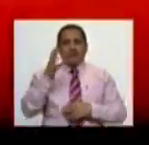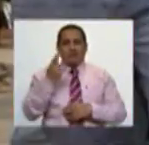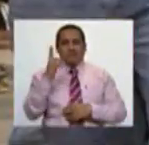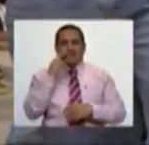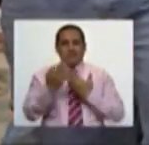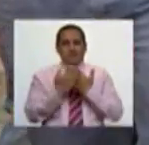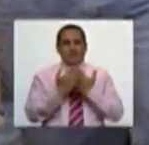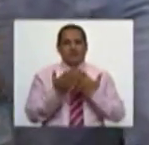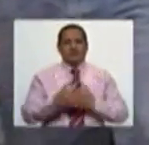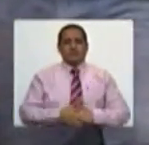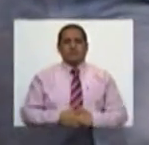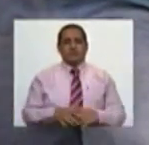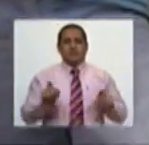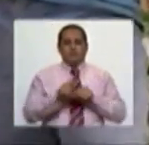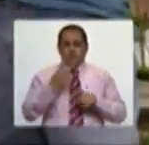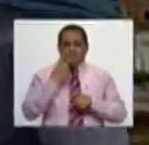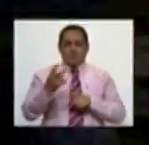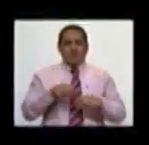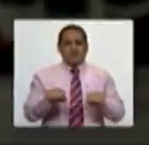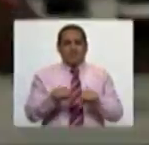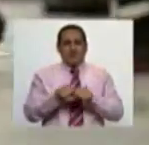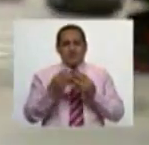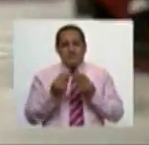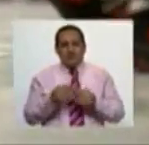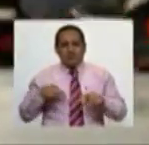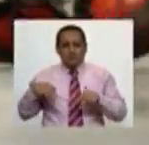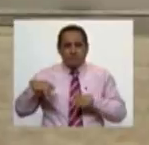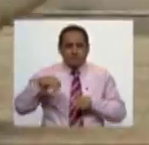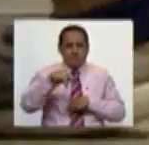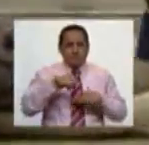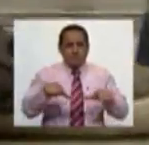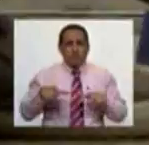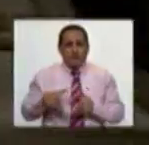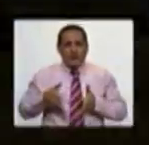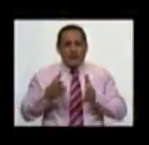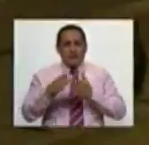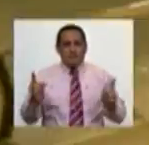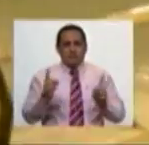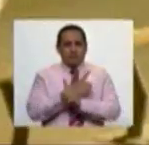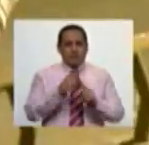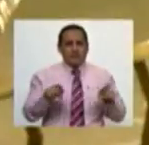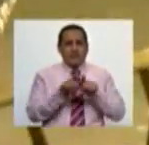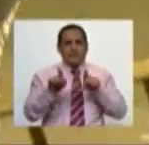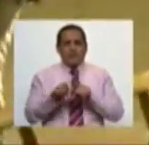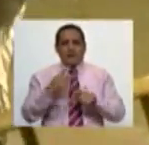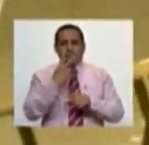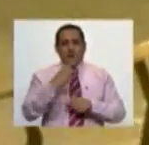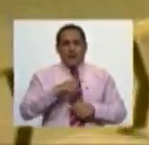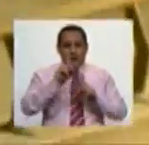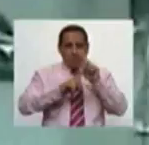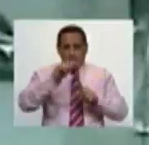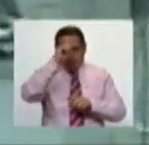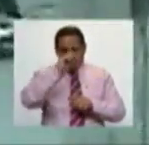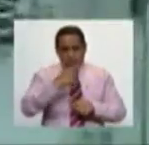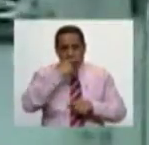ubicar sospechosos al acecho. Zapatillas que se desplazan veloces, polos sueltos listos para ser cambiados y la